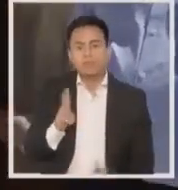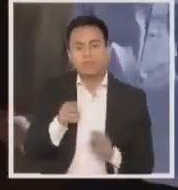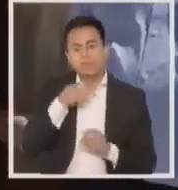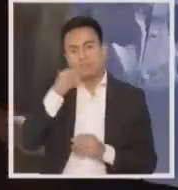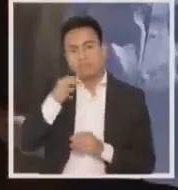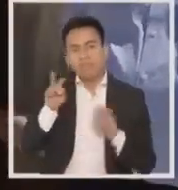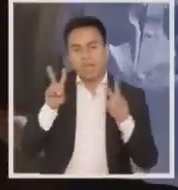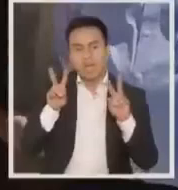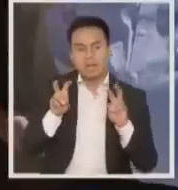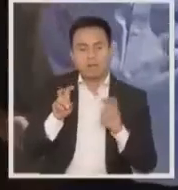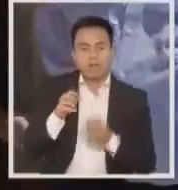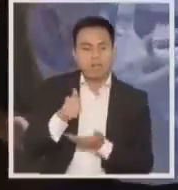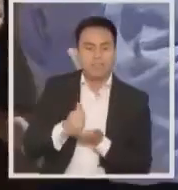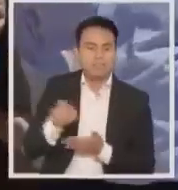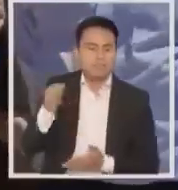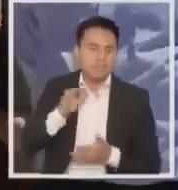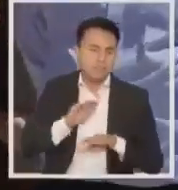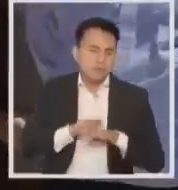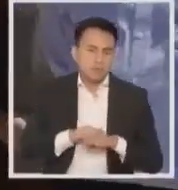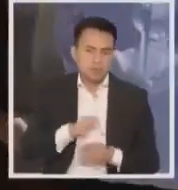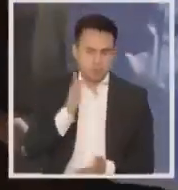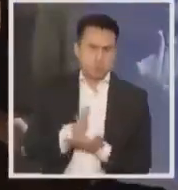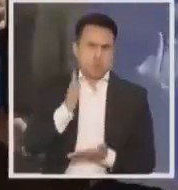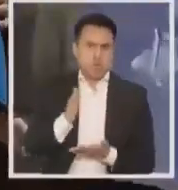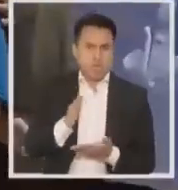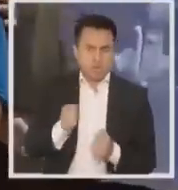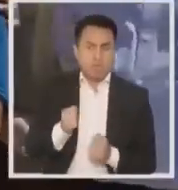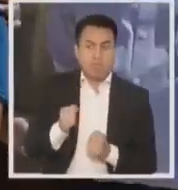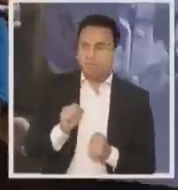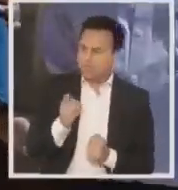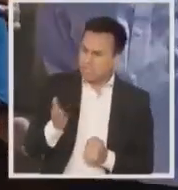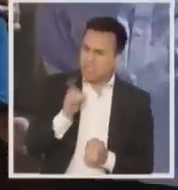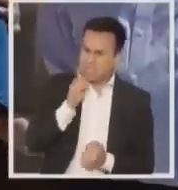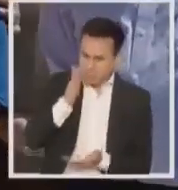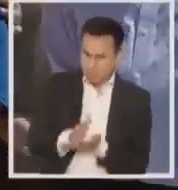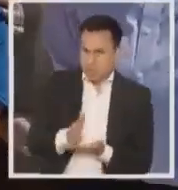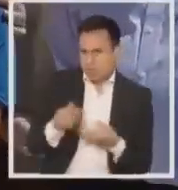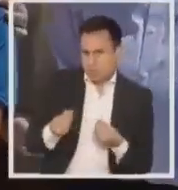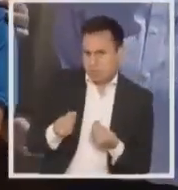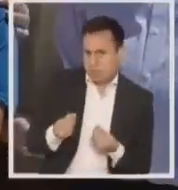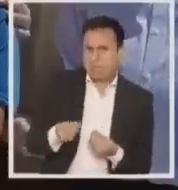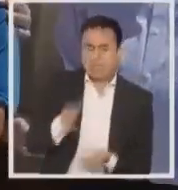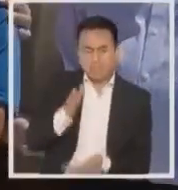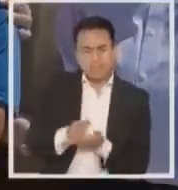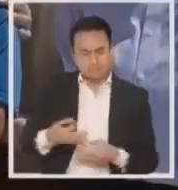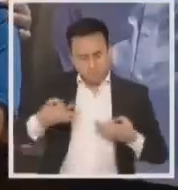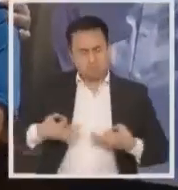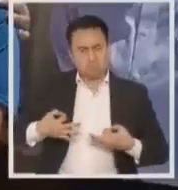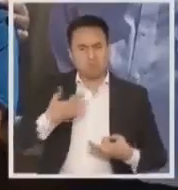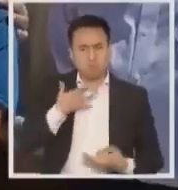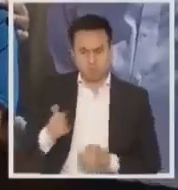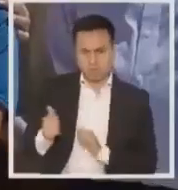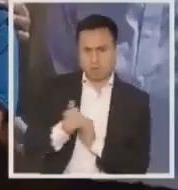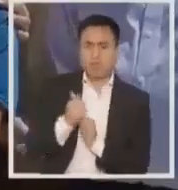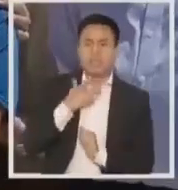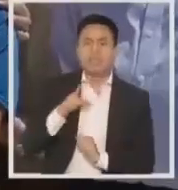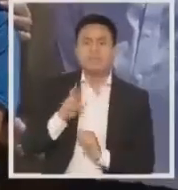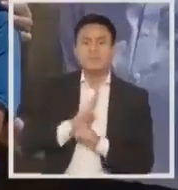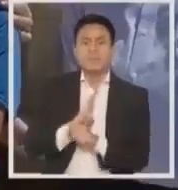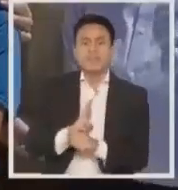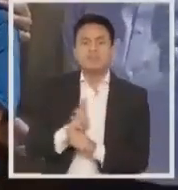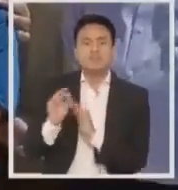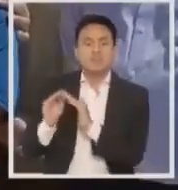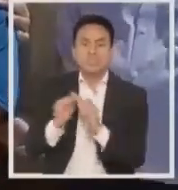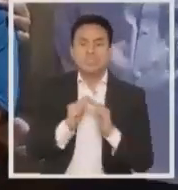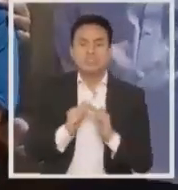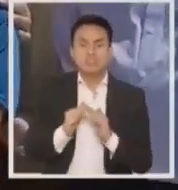contarles algo. La alcaldesa me decía, perdón si fui muy dura en algún momento. Yo le decía, pero si usted tiene que ser dura conmigo, tiene que ser firme conmigo, si usted representa a sus vecinos que